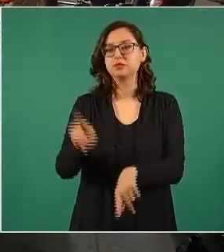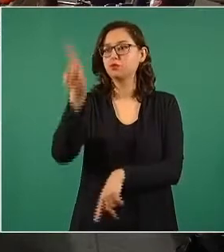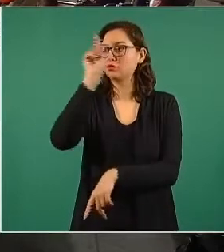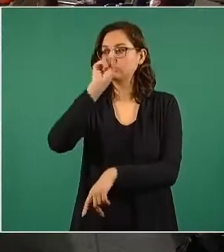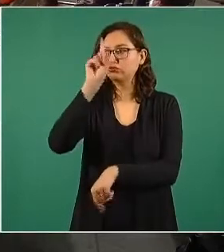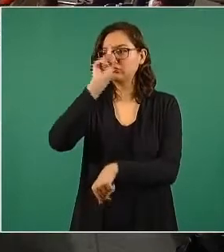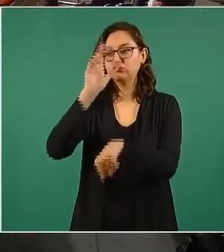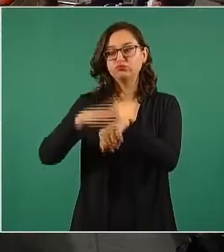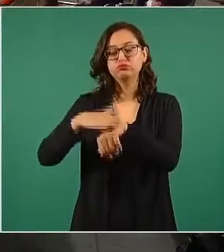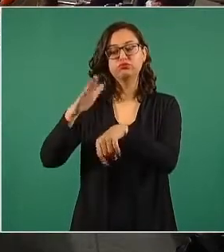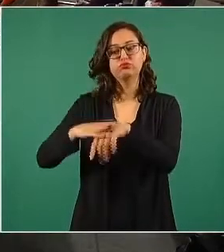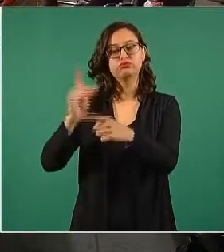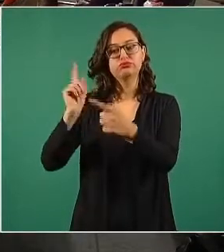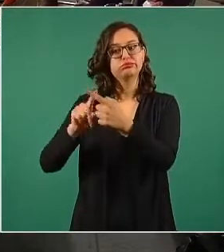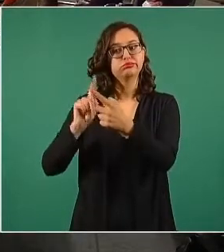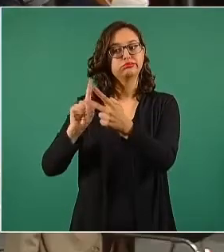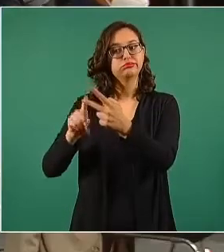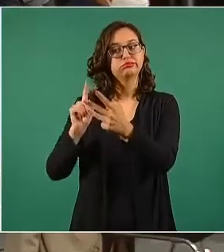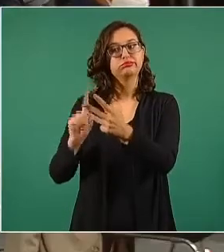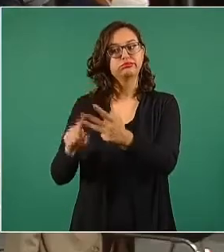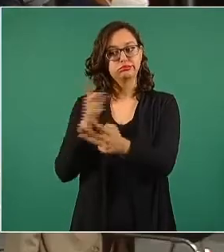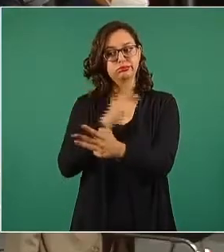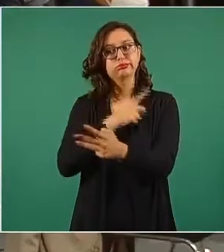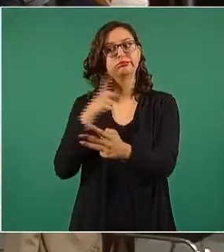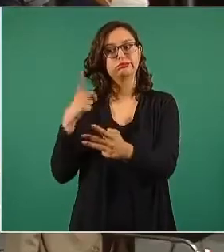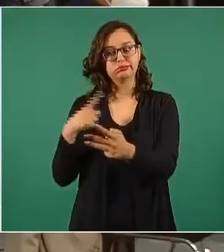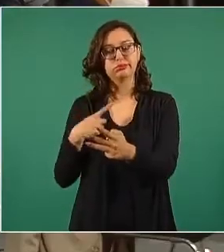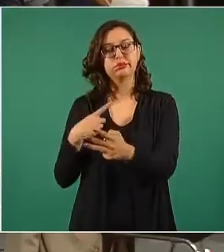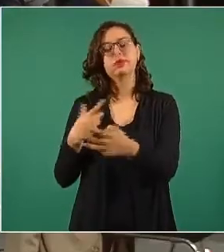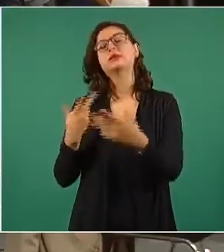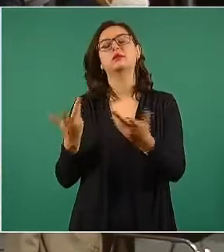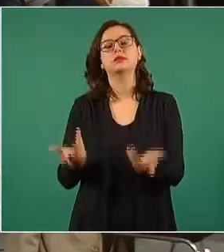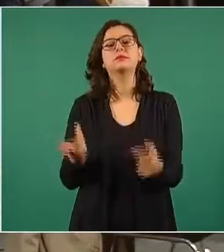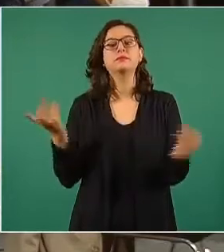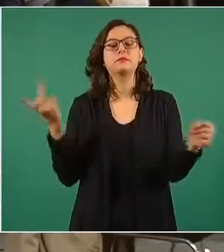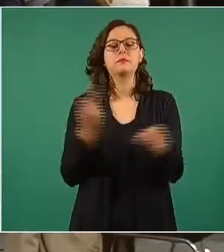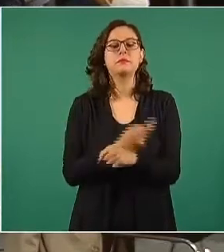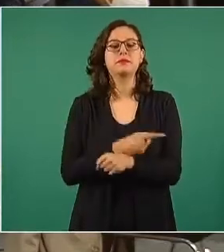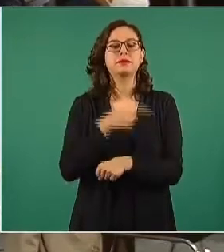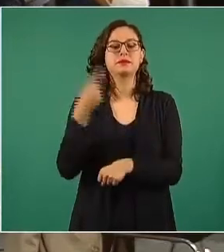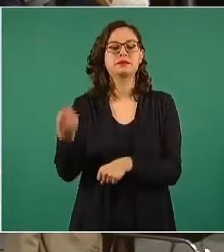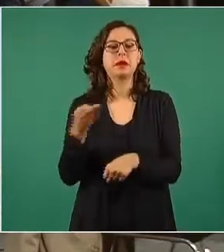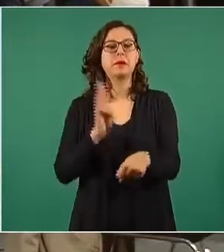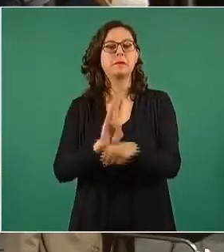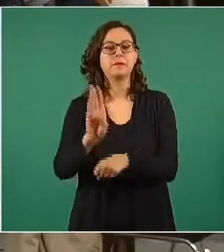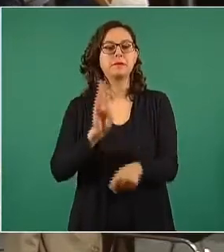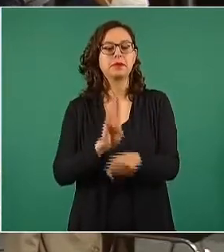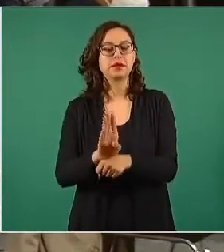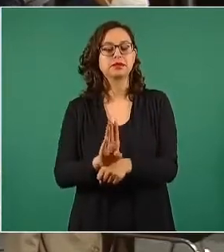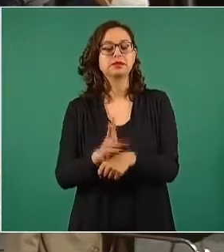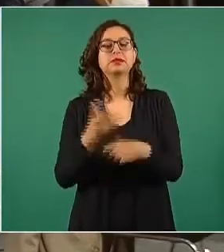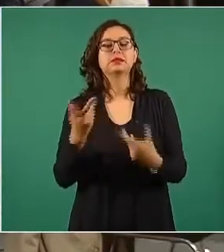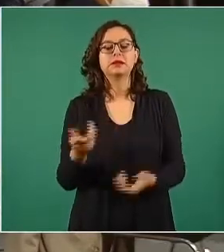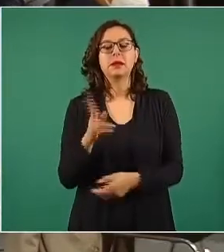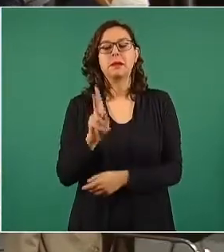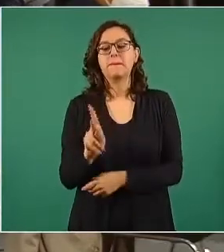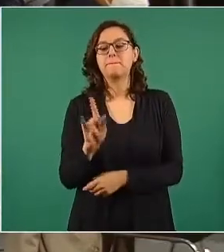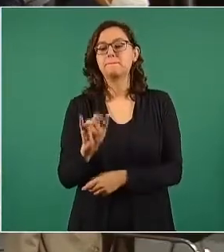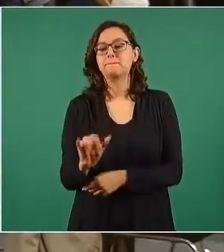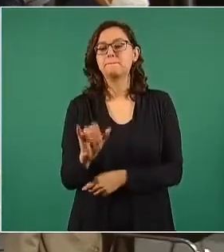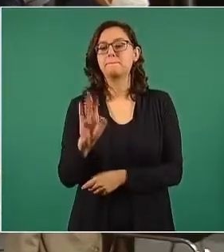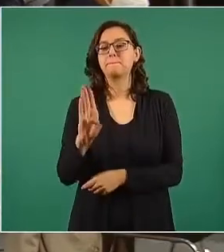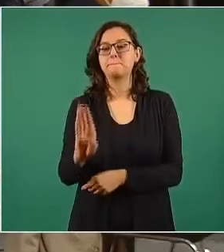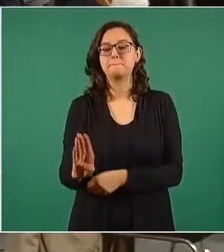Brasil, el gobierno brasileño dio el 8% de su PIB